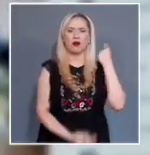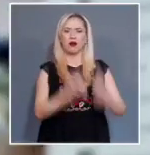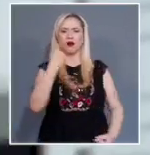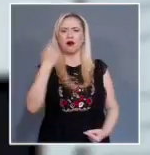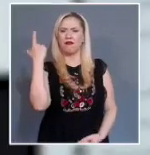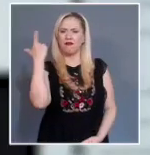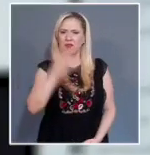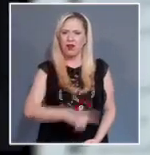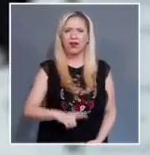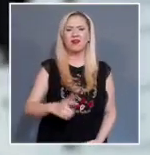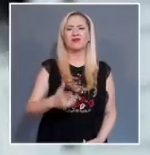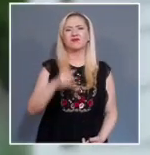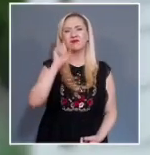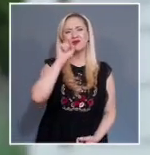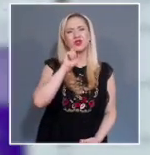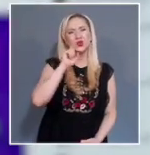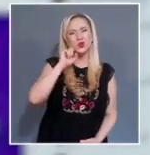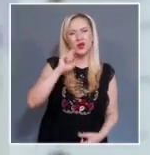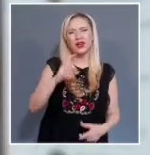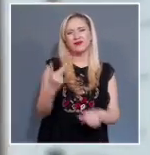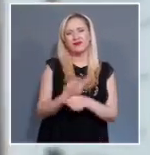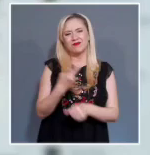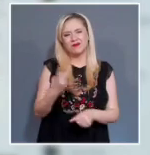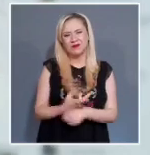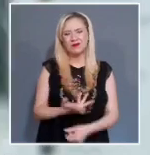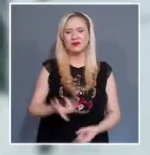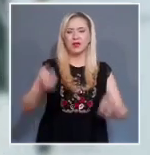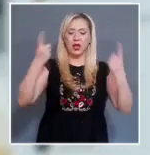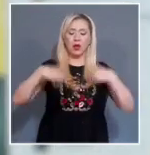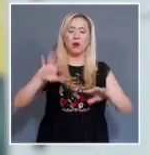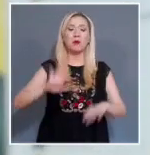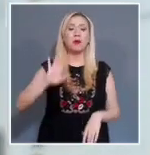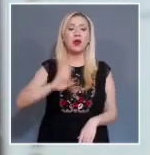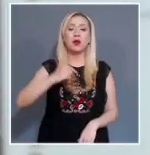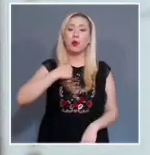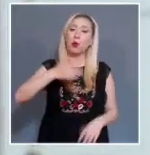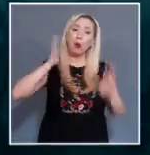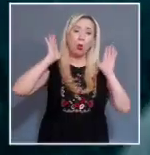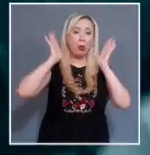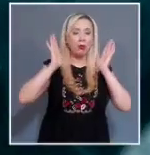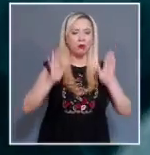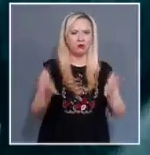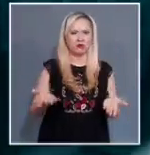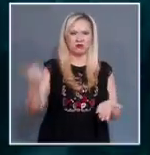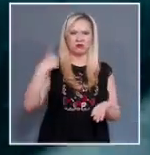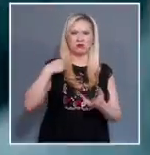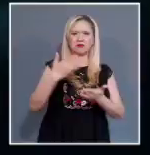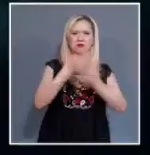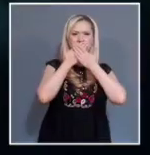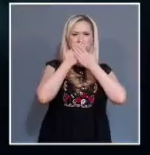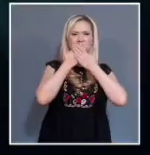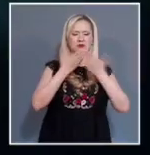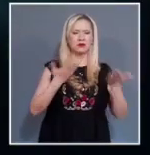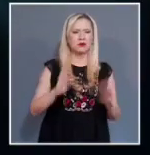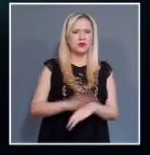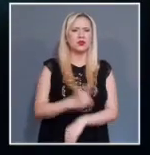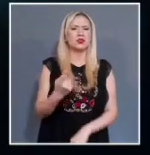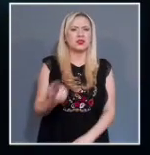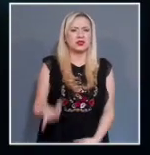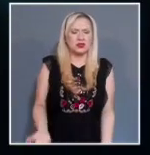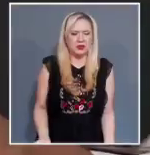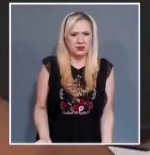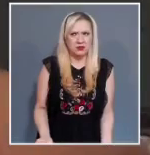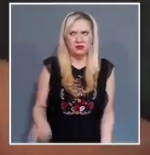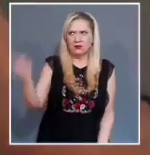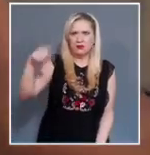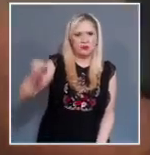y que buscaban infantilizar su oficio y censurarlas. Las periodistas cuestionaron que la autoridad no hubiera adoptado ninguna